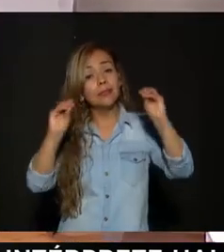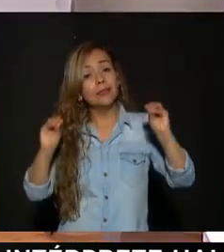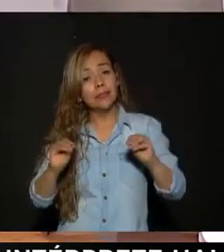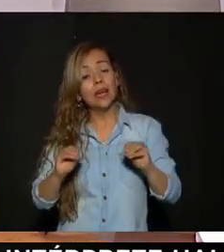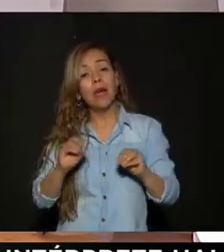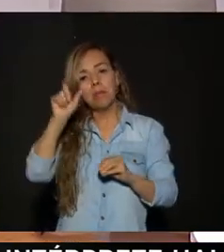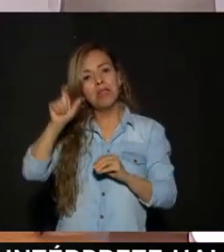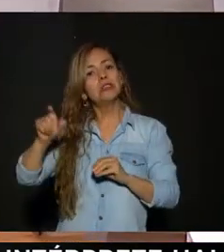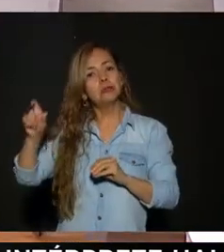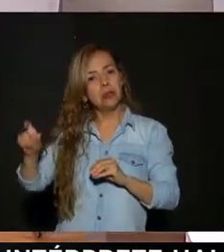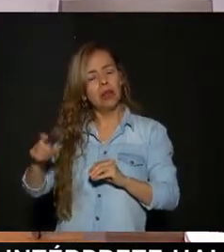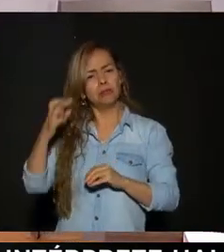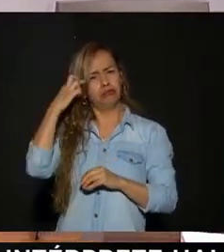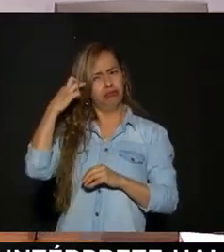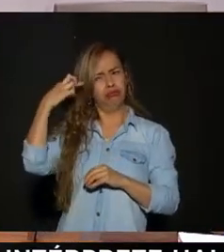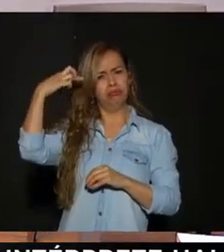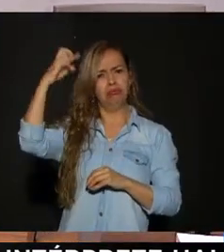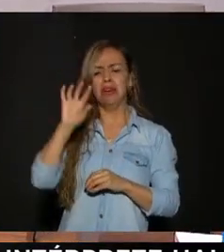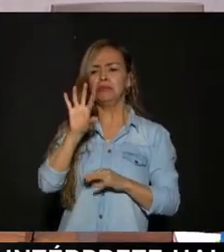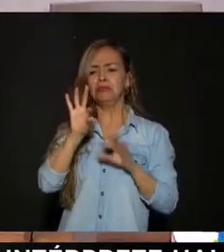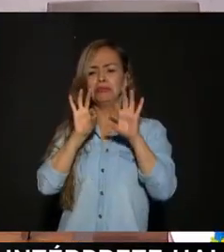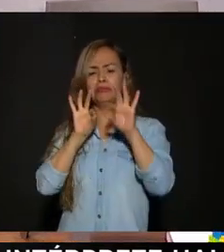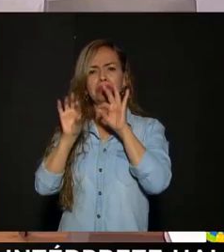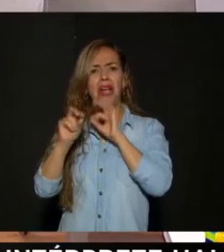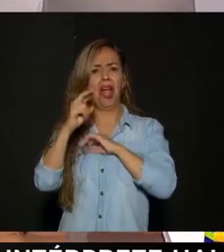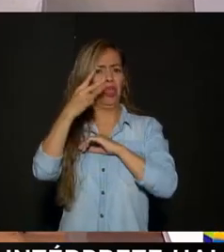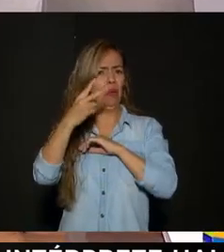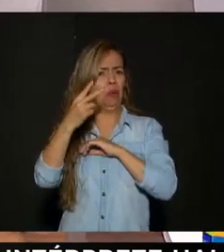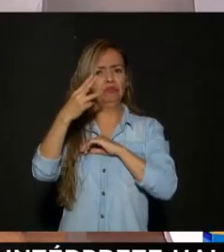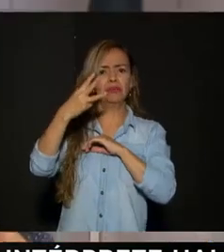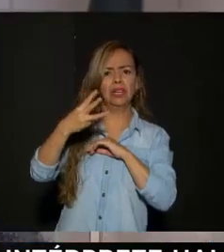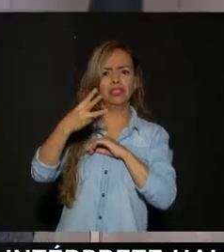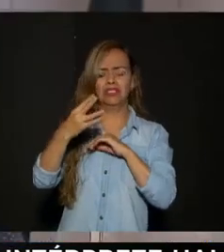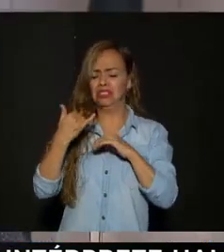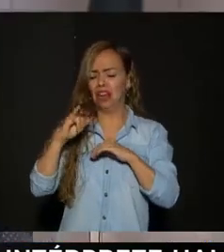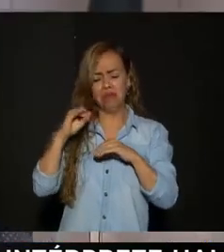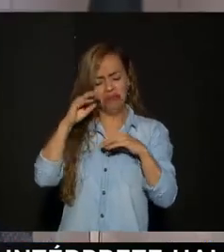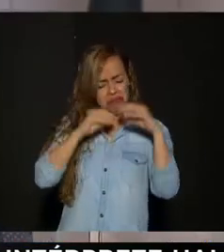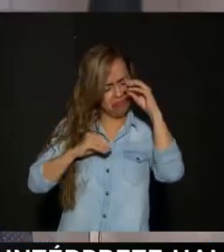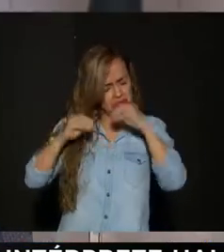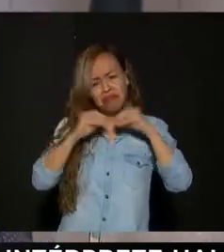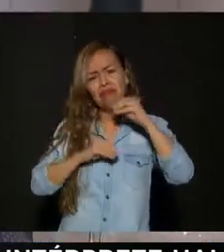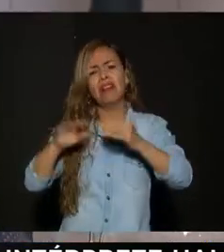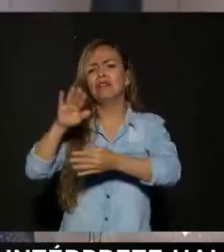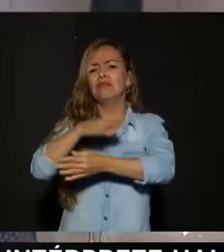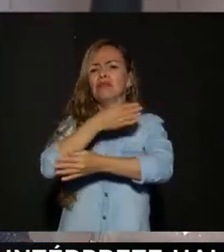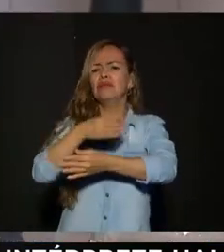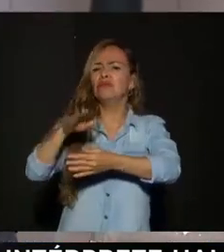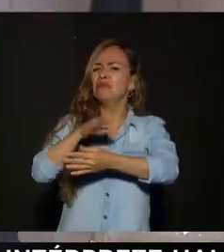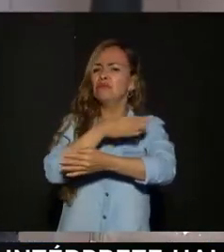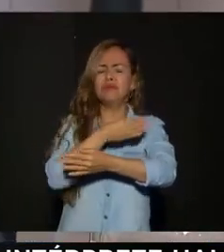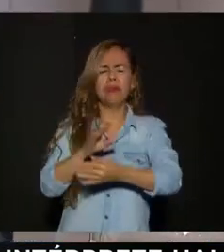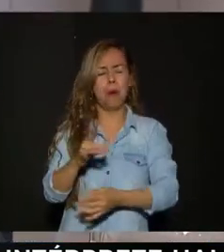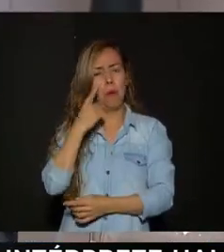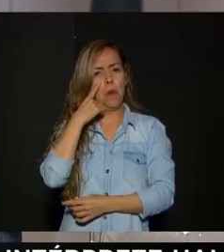tomado dos, tres notas y han elaborado pensamientos sobre esas dos y tres notas y han creado